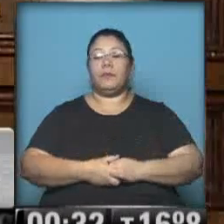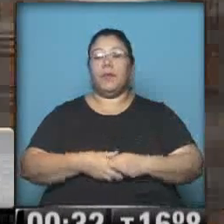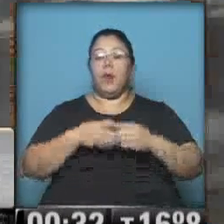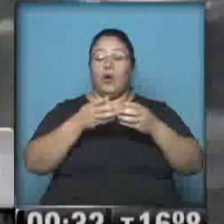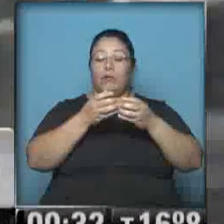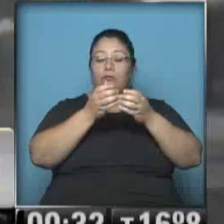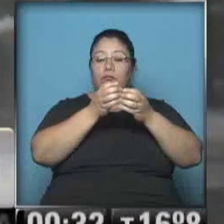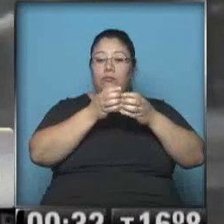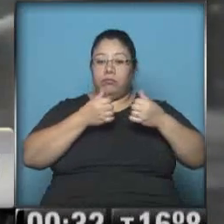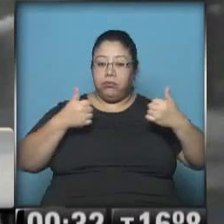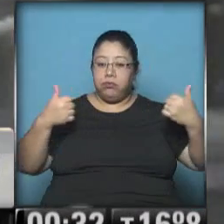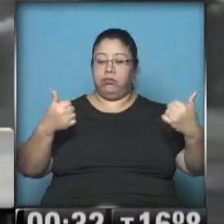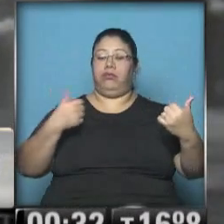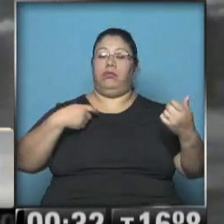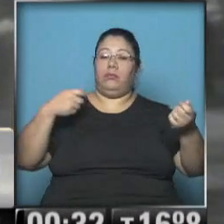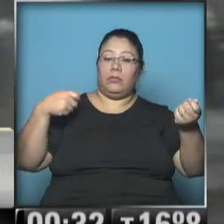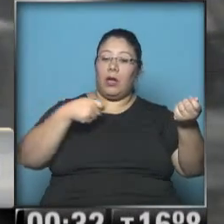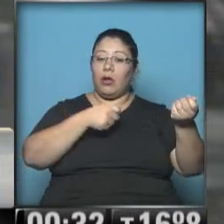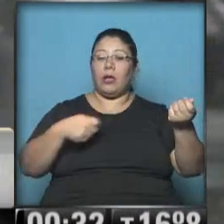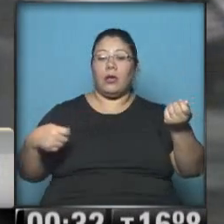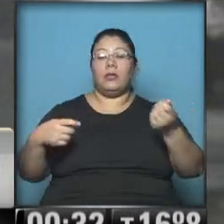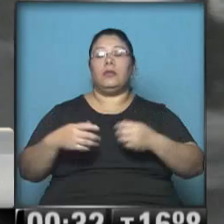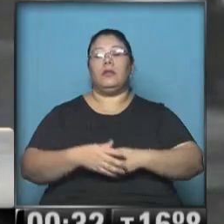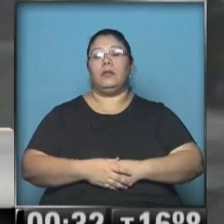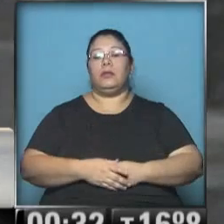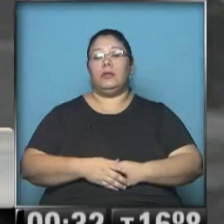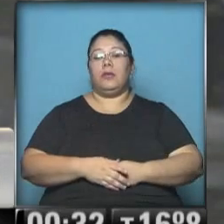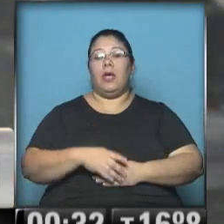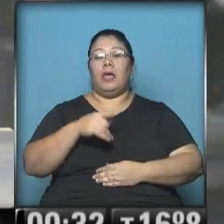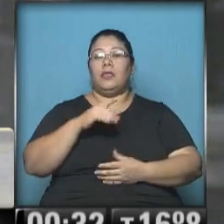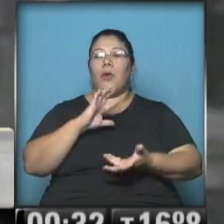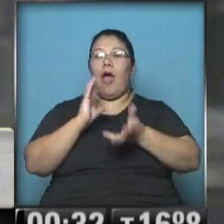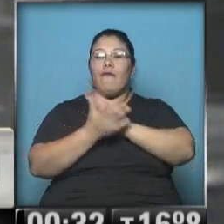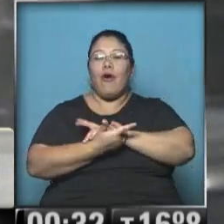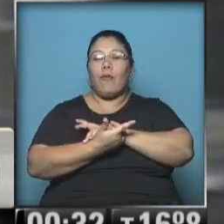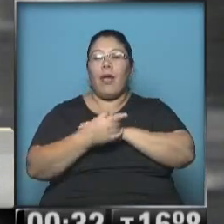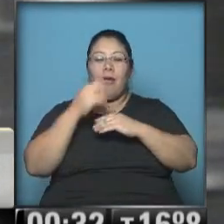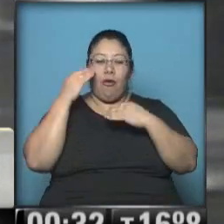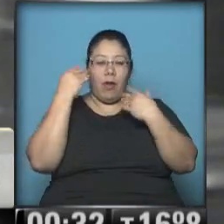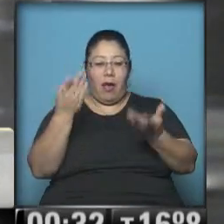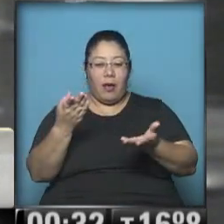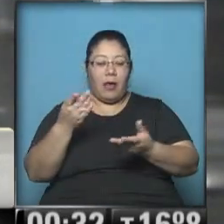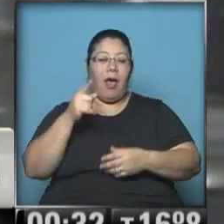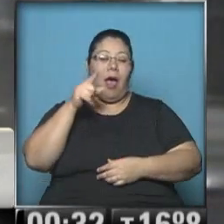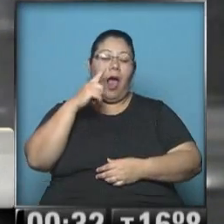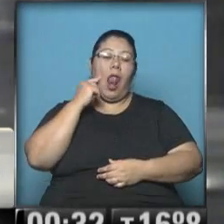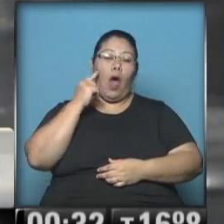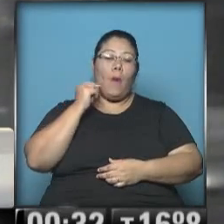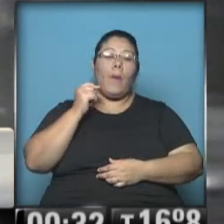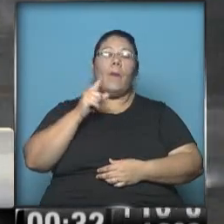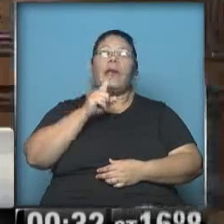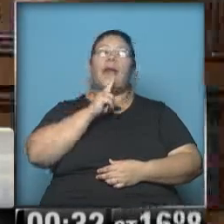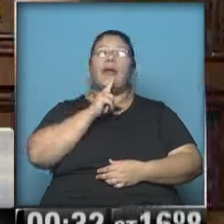algo, y sin duda ese es el distintivo más tradicional de Aníbal Troilo. Con lo cual era algo que yo no podía dejar pasar por